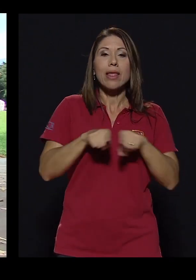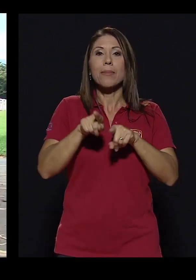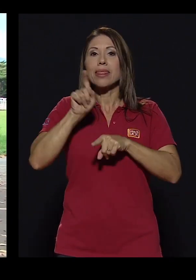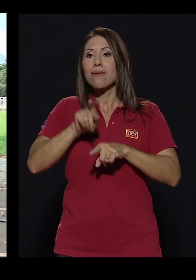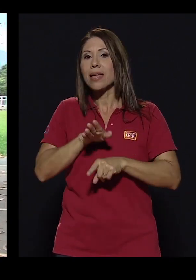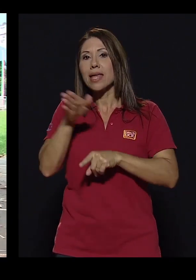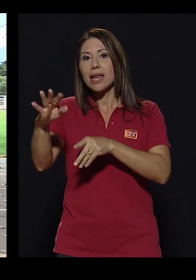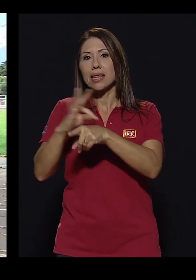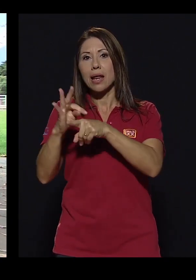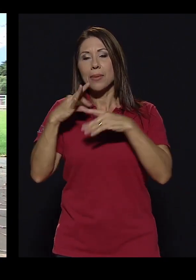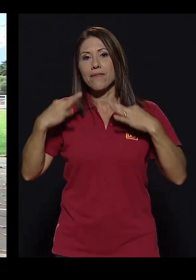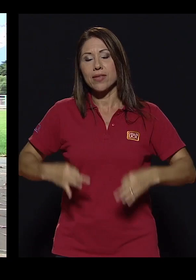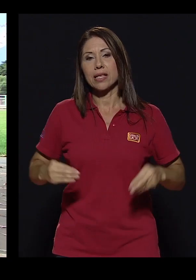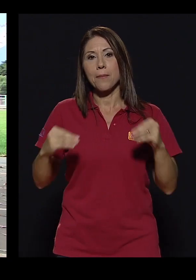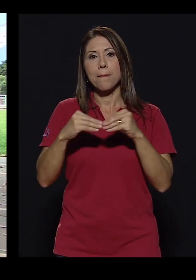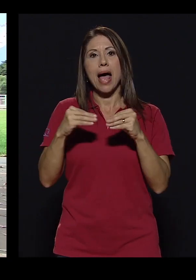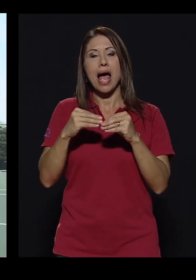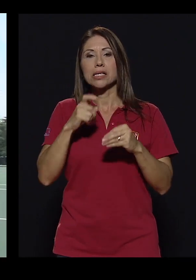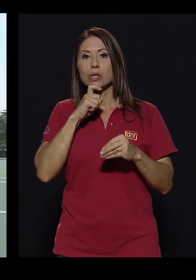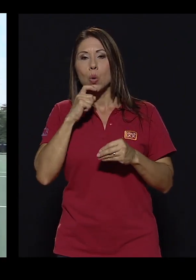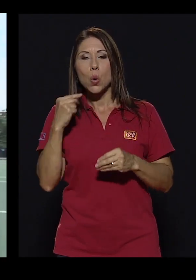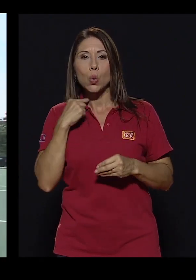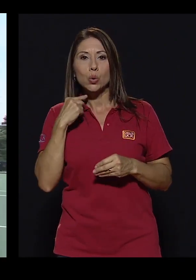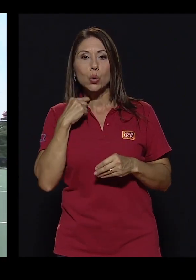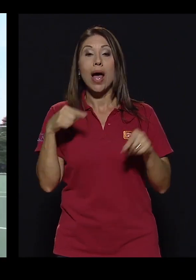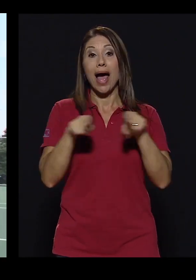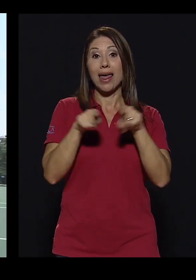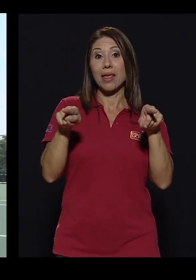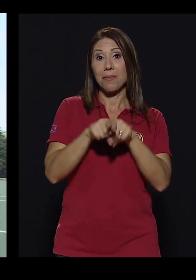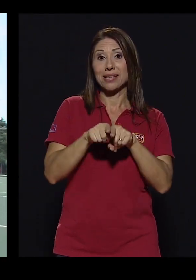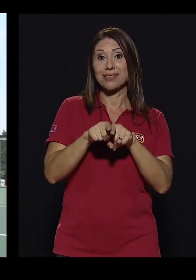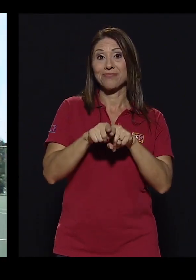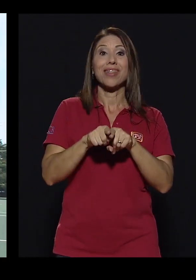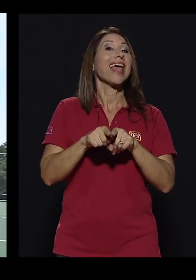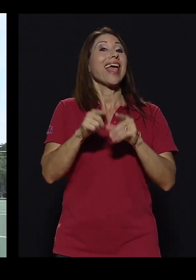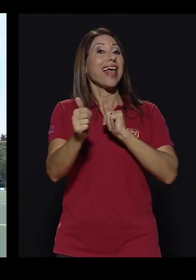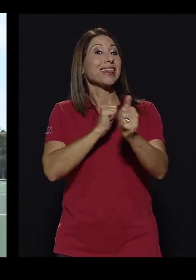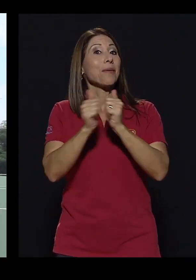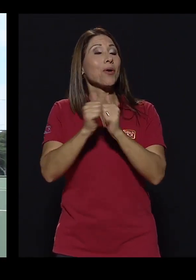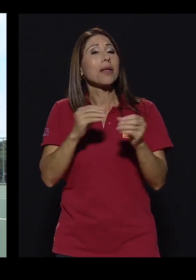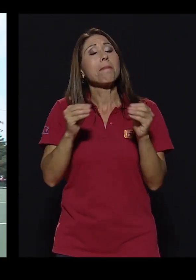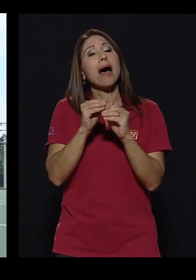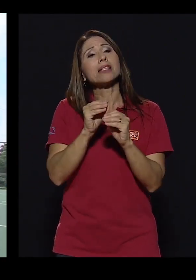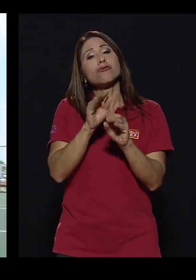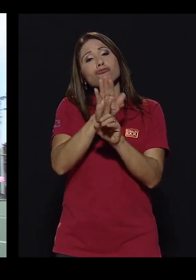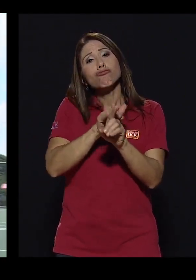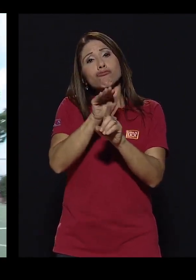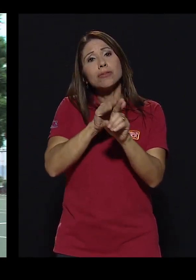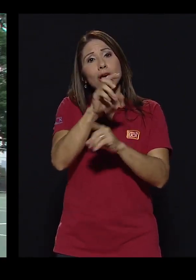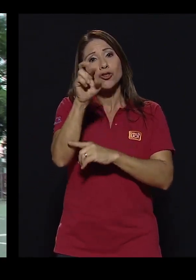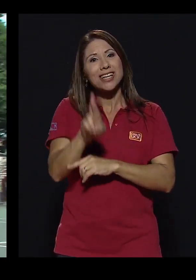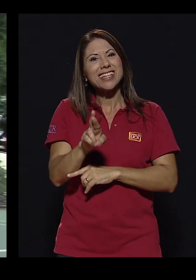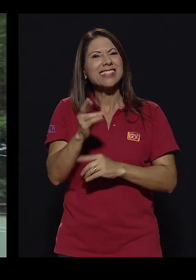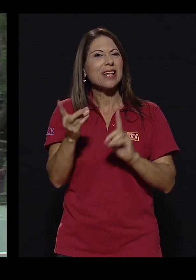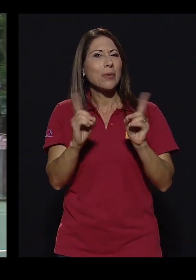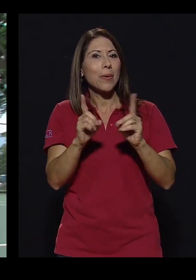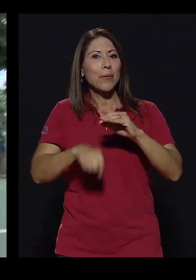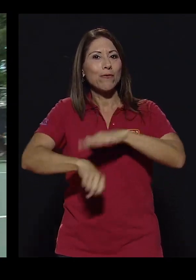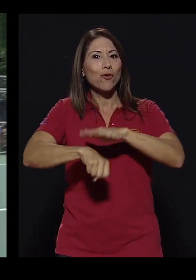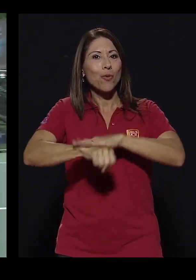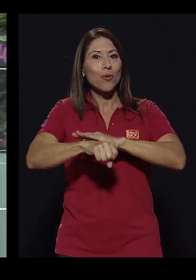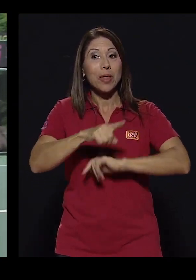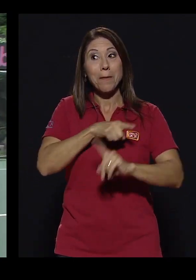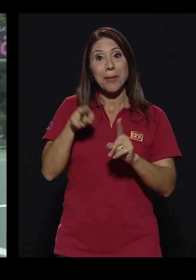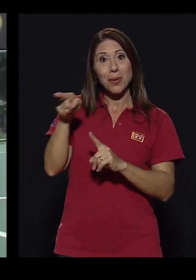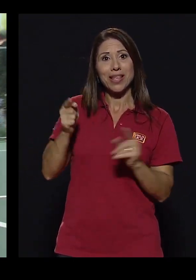a terapias físicas más costosas además el deporte consentido de los costarricenses es el fútbol sin embargo albert